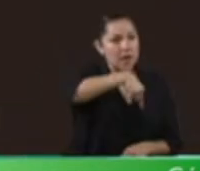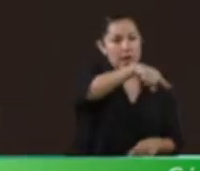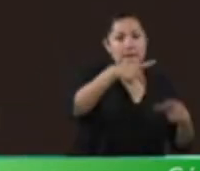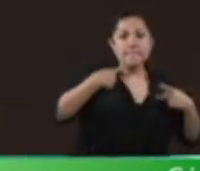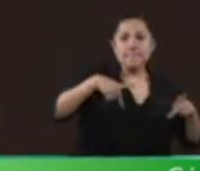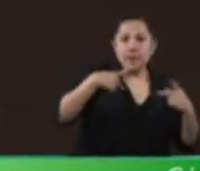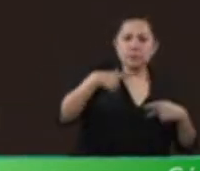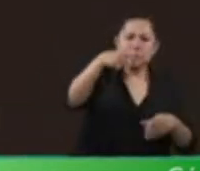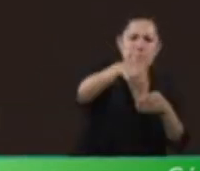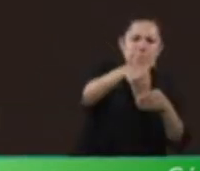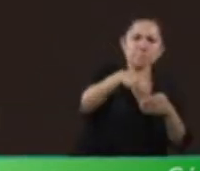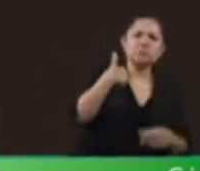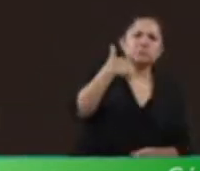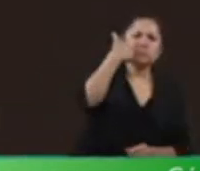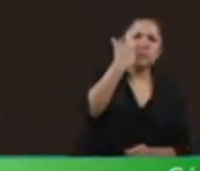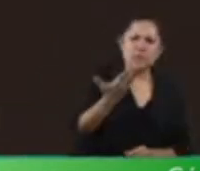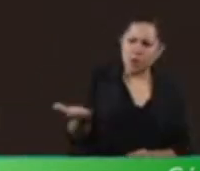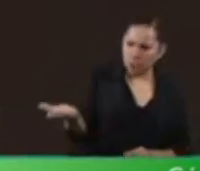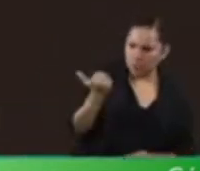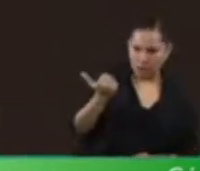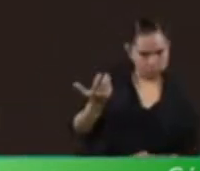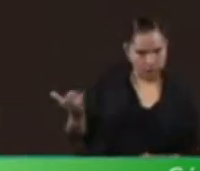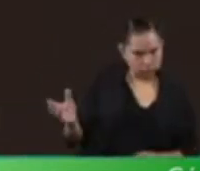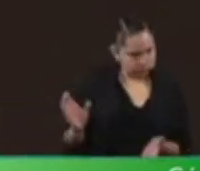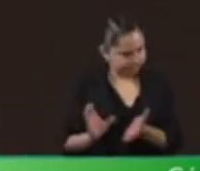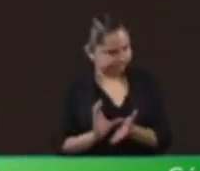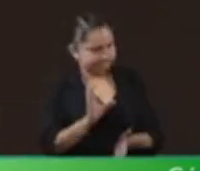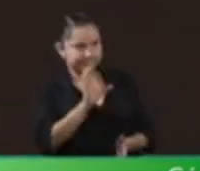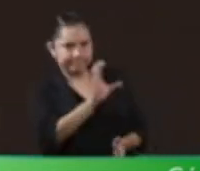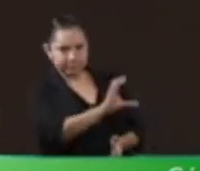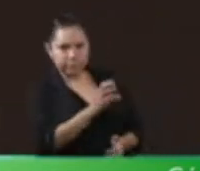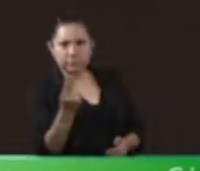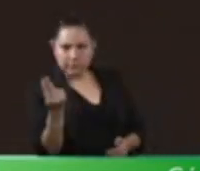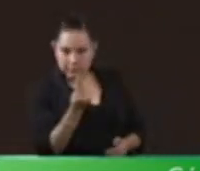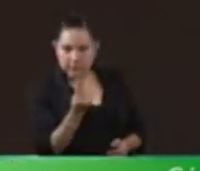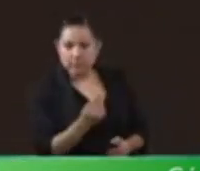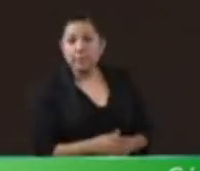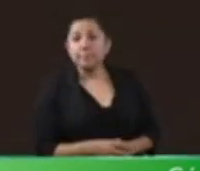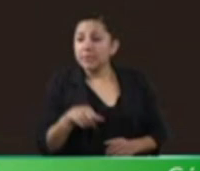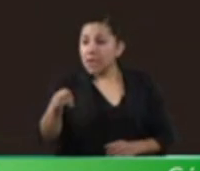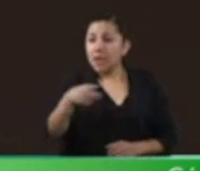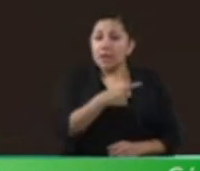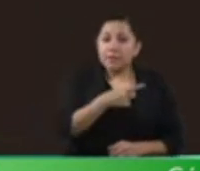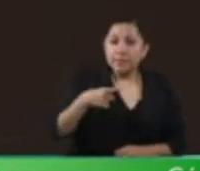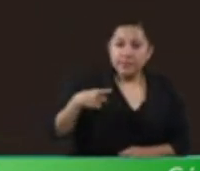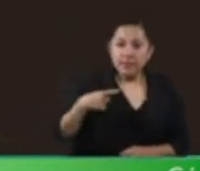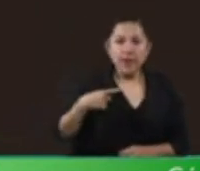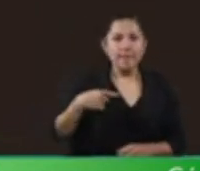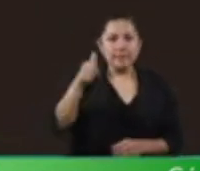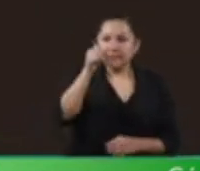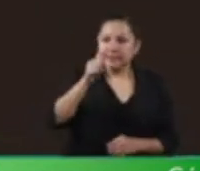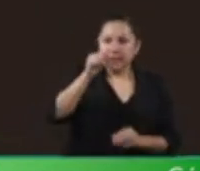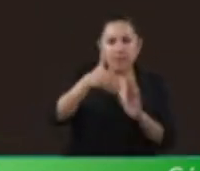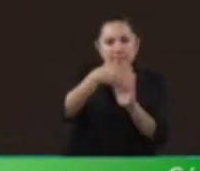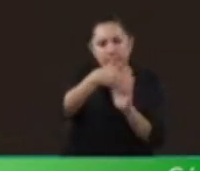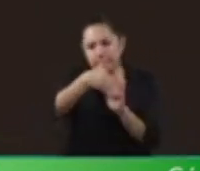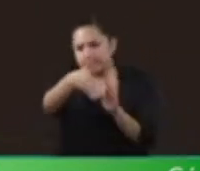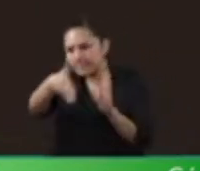requieran. Establecer un mecanismo permanente para atender las solicitudes de estos